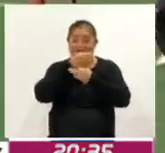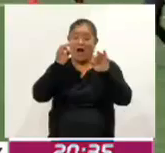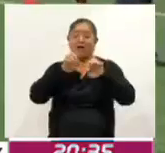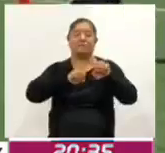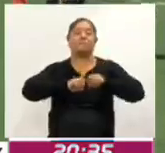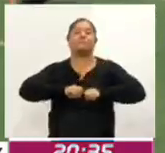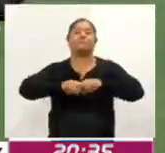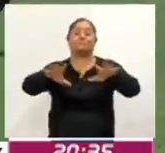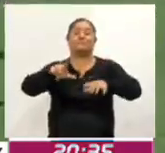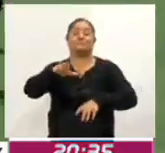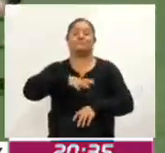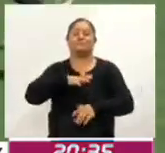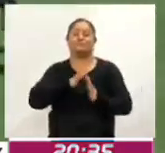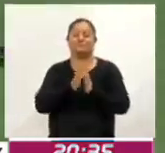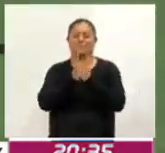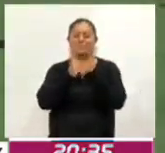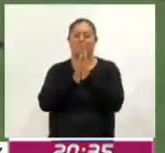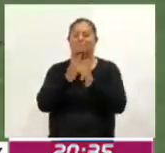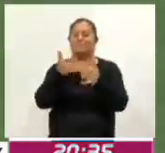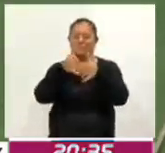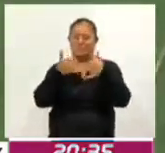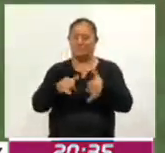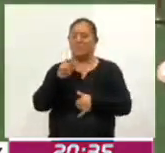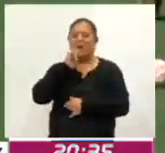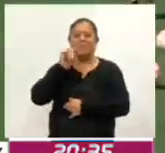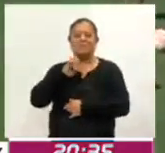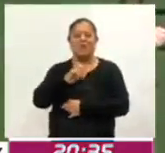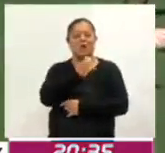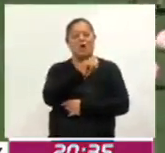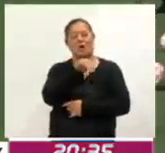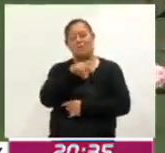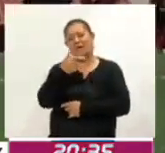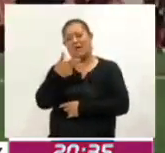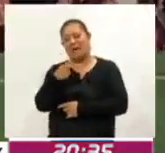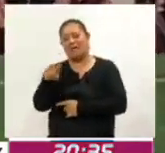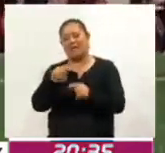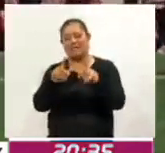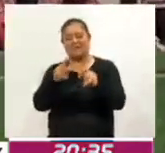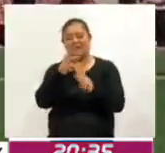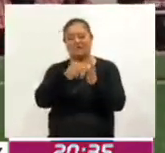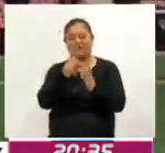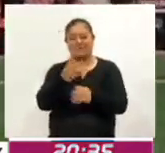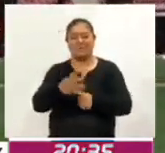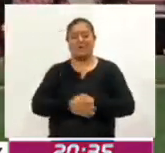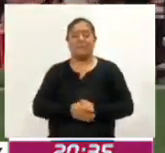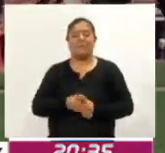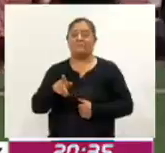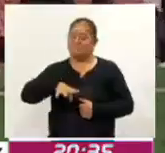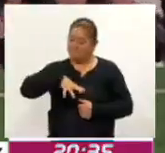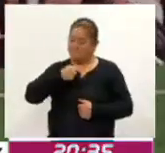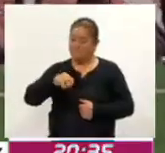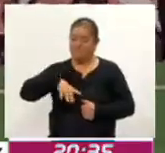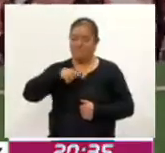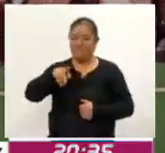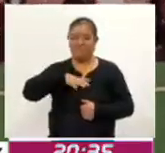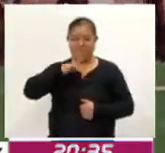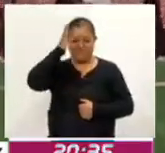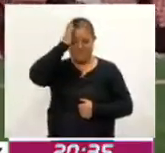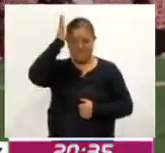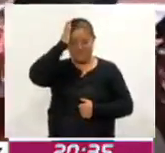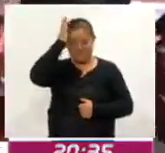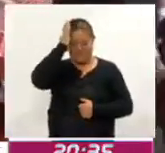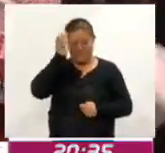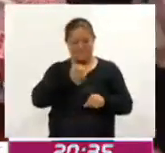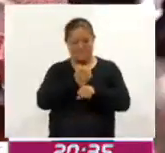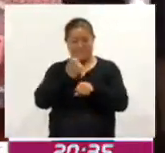torneo de fútbol soccer Copa Amistad OMG Tlaxcala 2024. este es un esfuerzo entre las autoridades estatales de gobierno